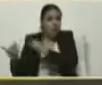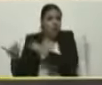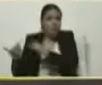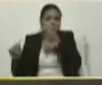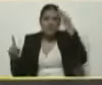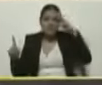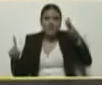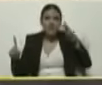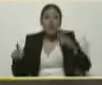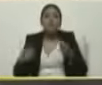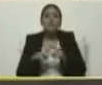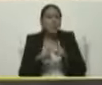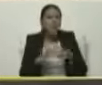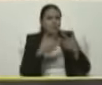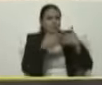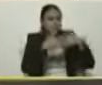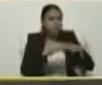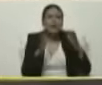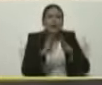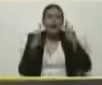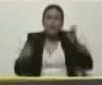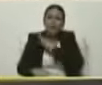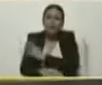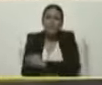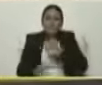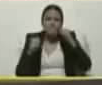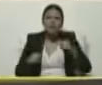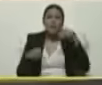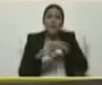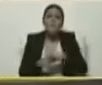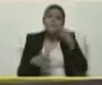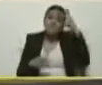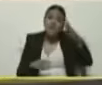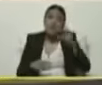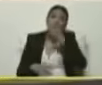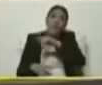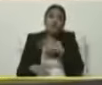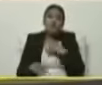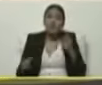una granja gigantesca y poderosa en México, querían apoderarse de México